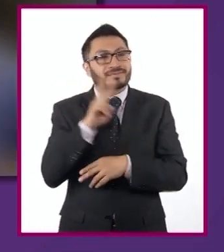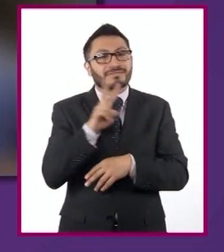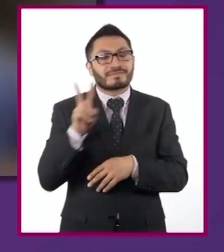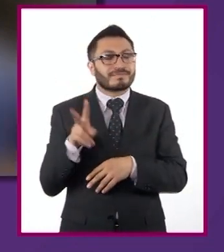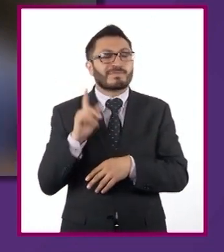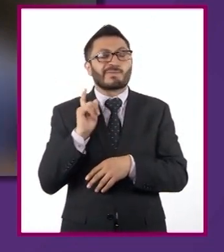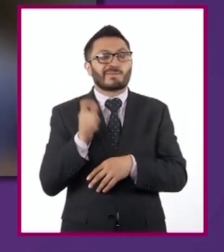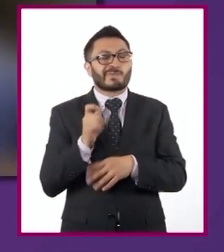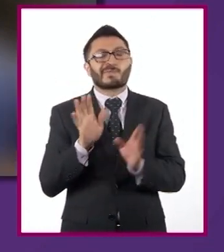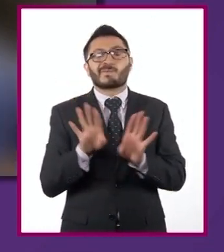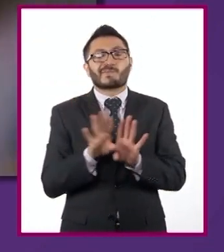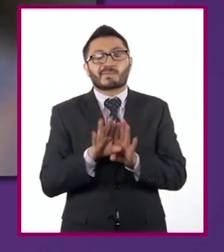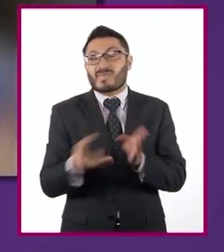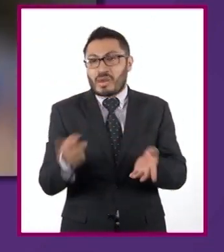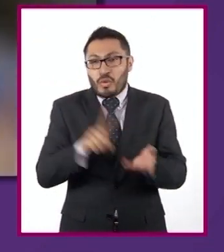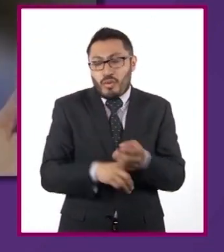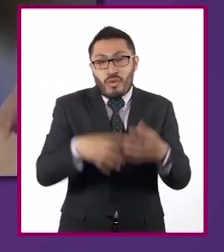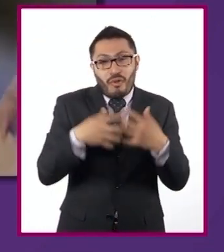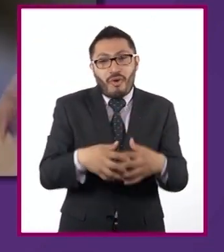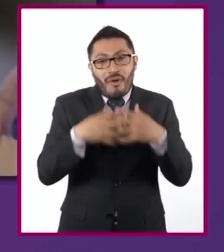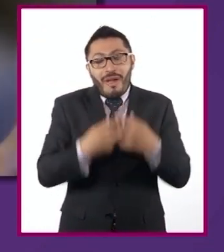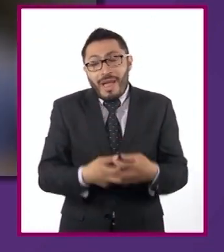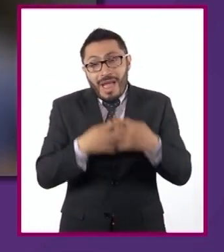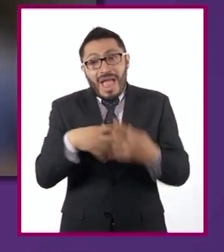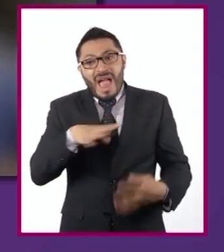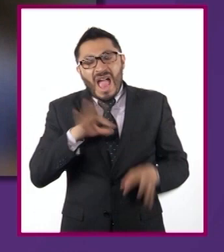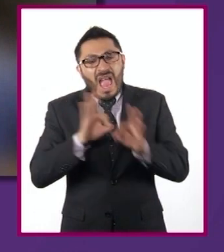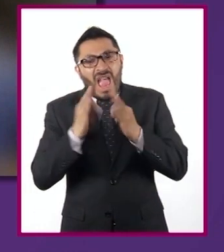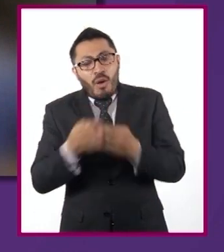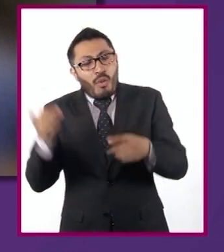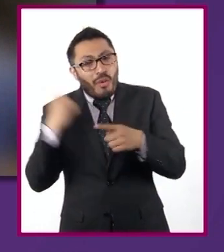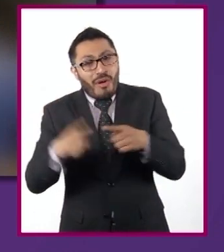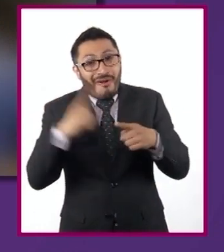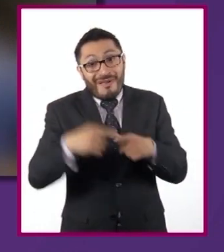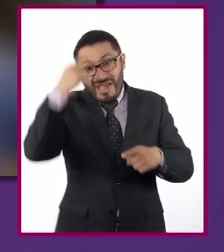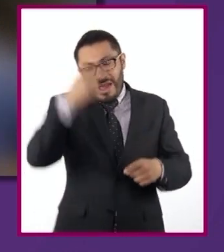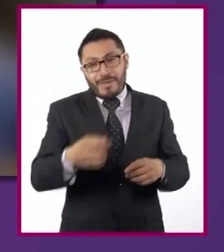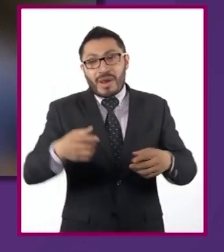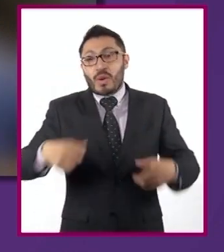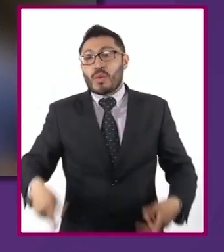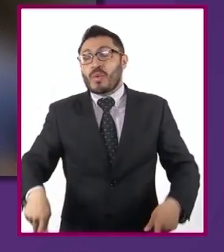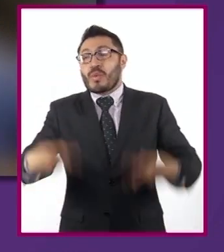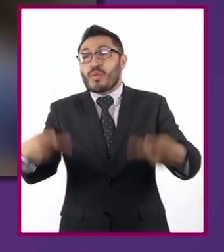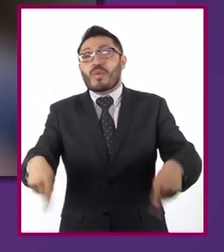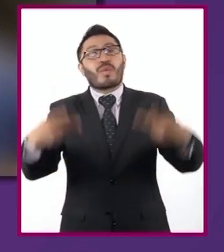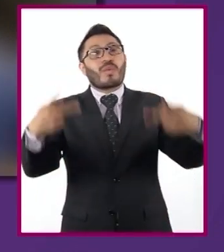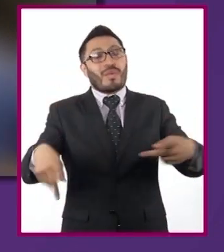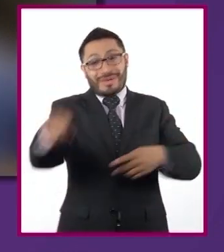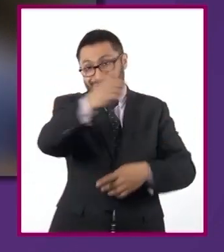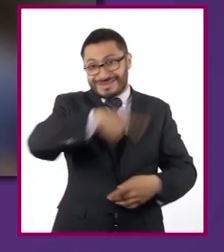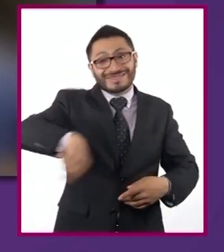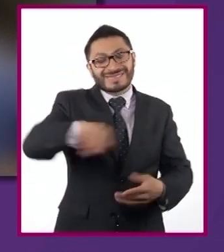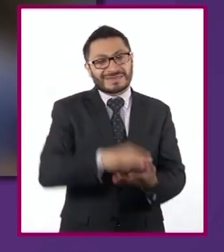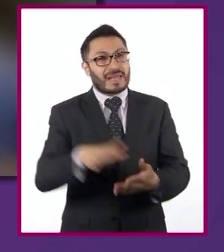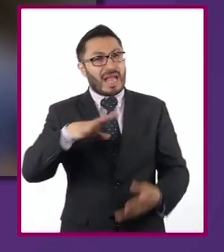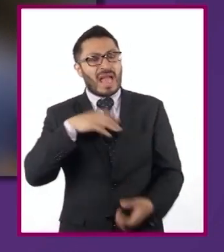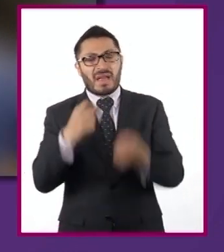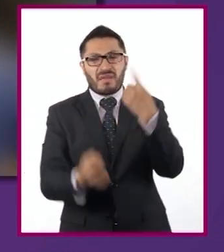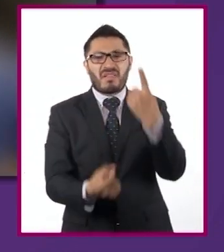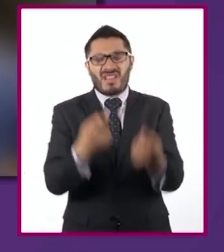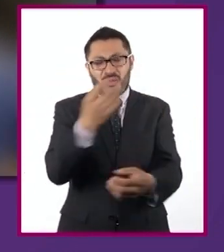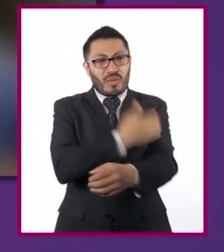Ciertamente, las marcas han tomado distintas estrategias para llegar a sus consumidores. Existen marcas que